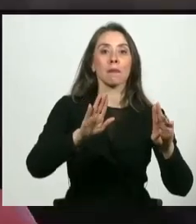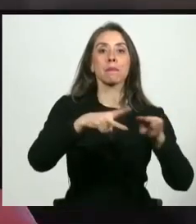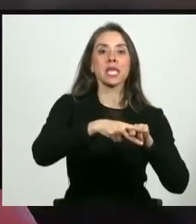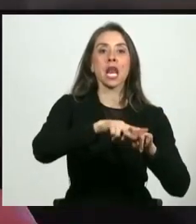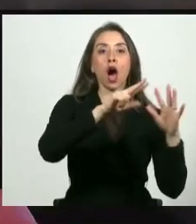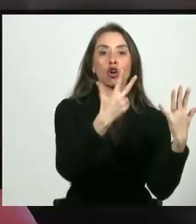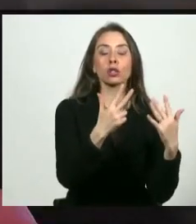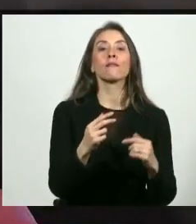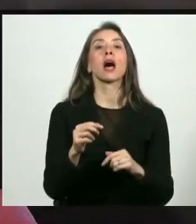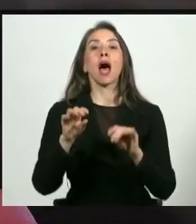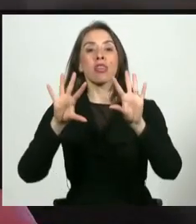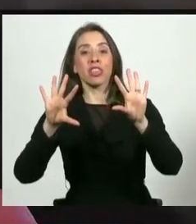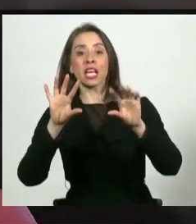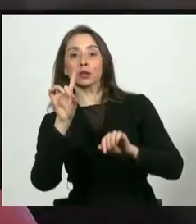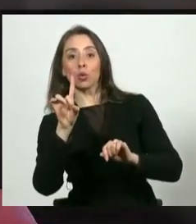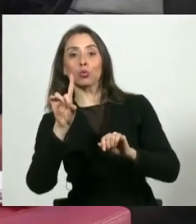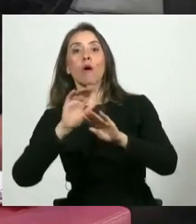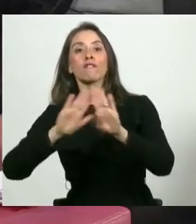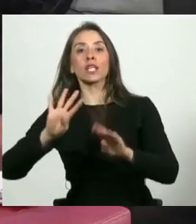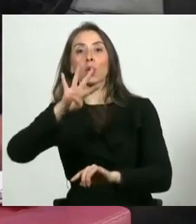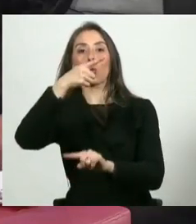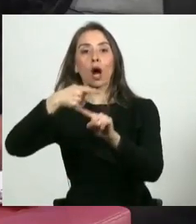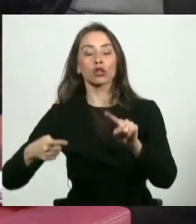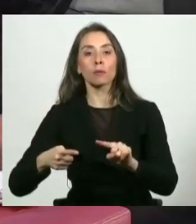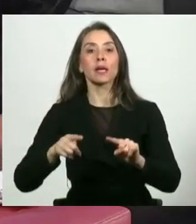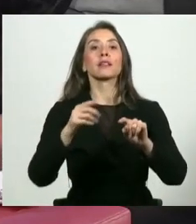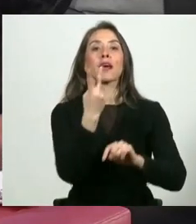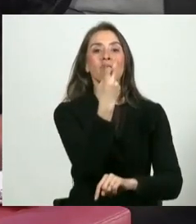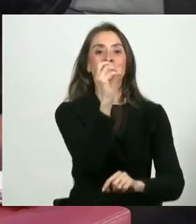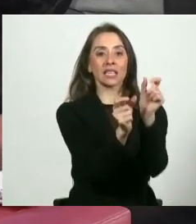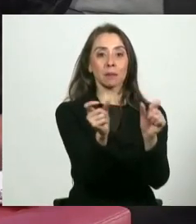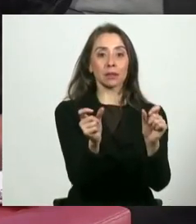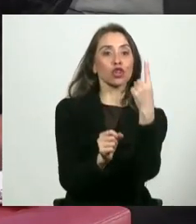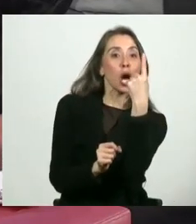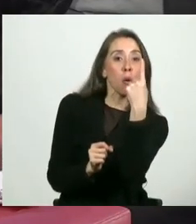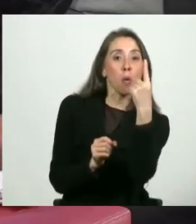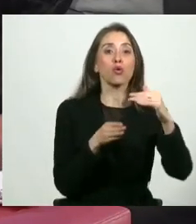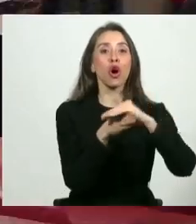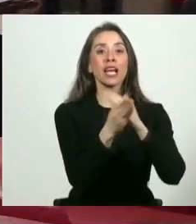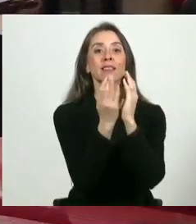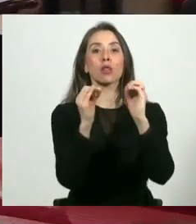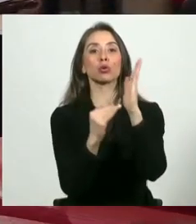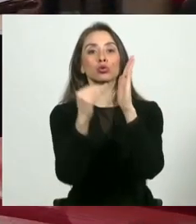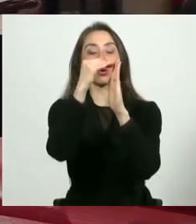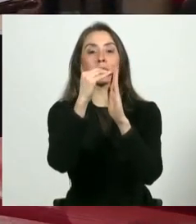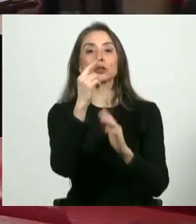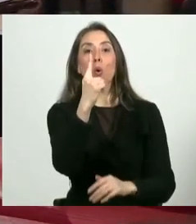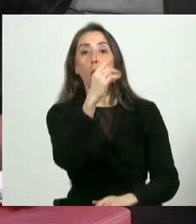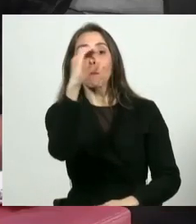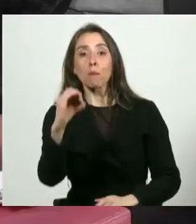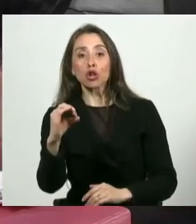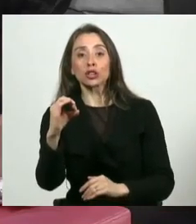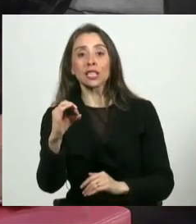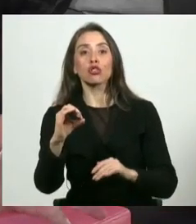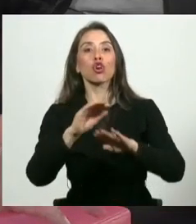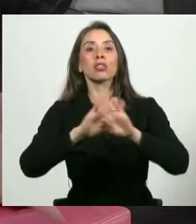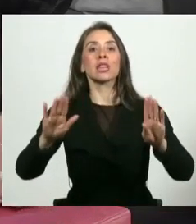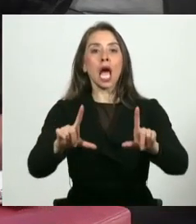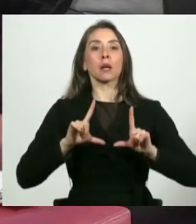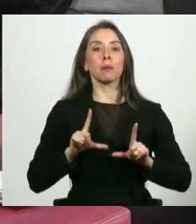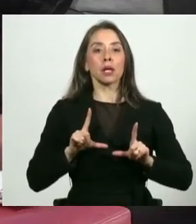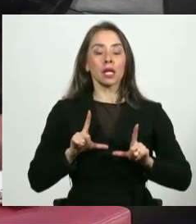10 termina la educación media. Uno de cada 20 ingresa a la educación superior, pero solo el 1% la termina. Entonces, las brechas que